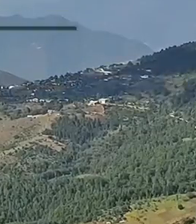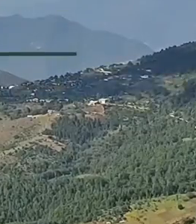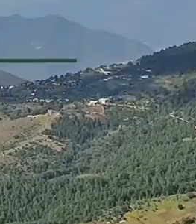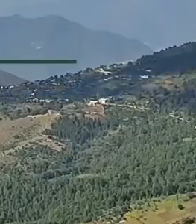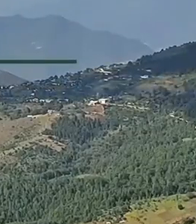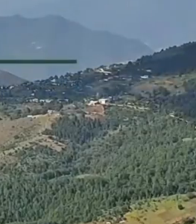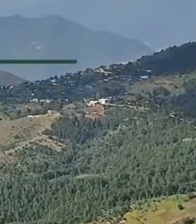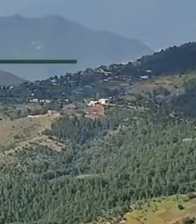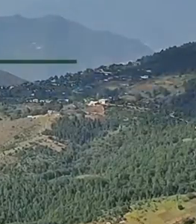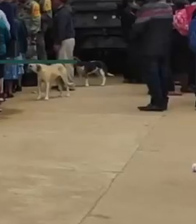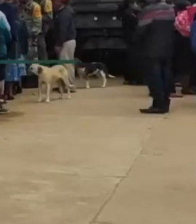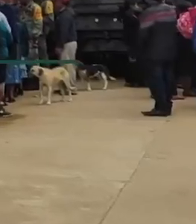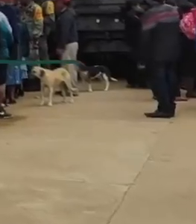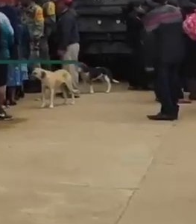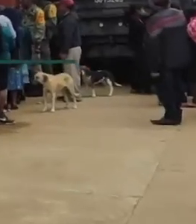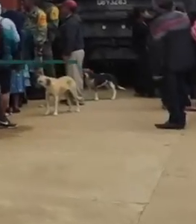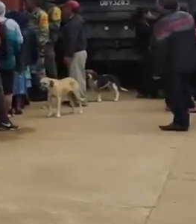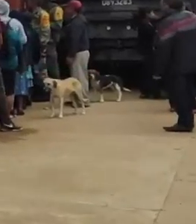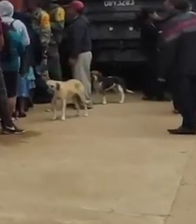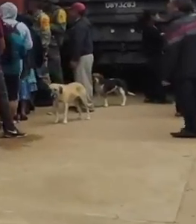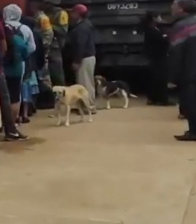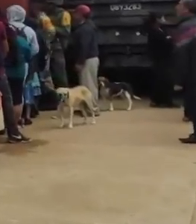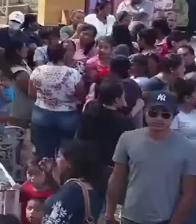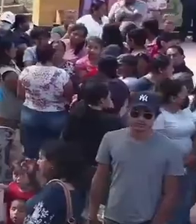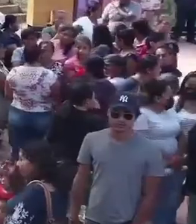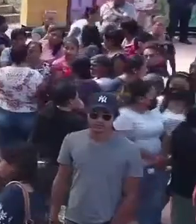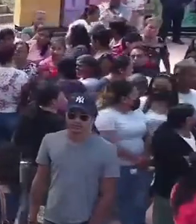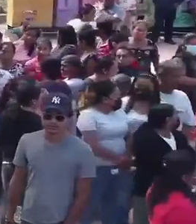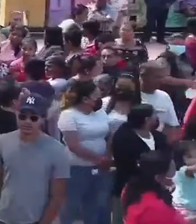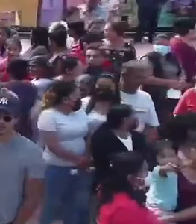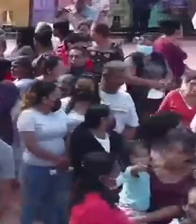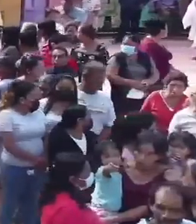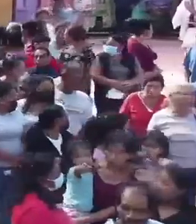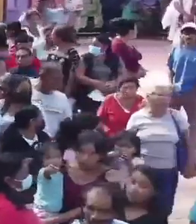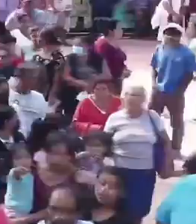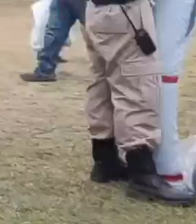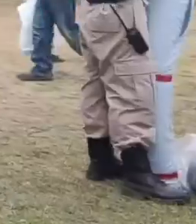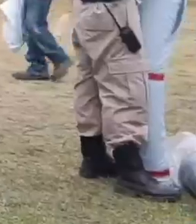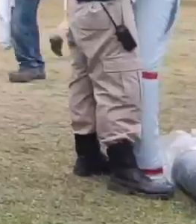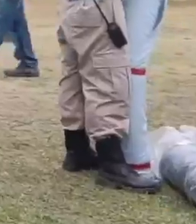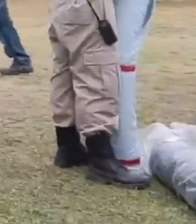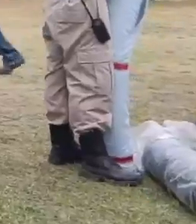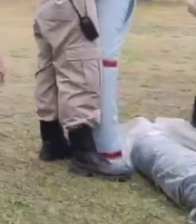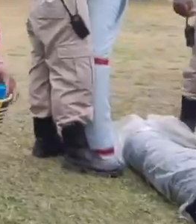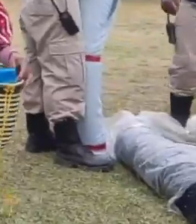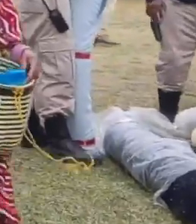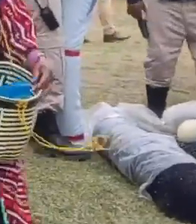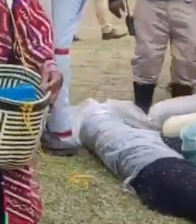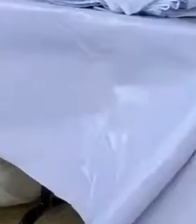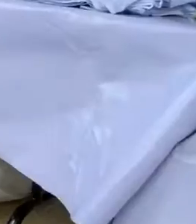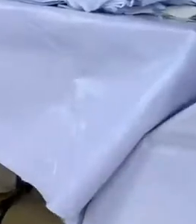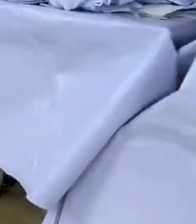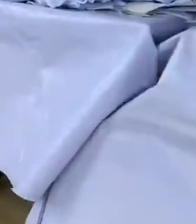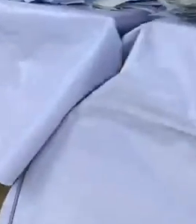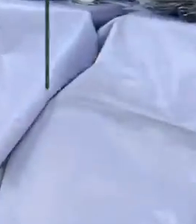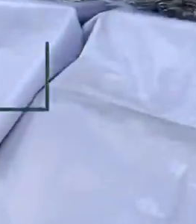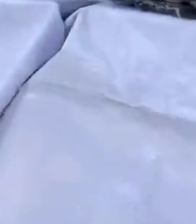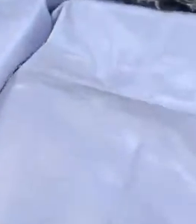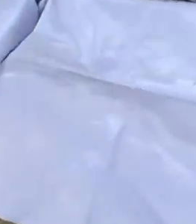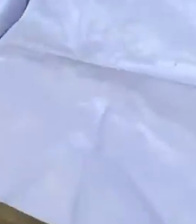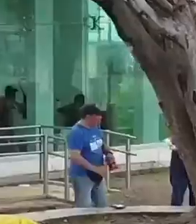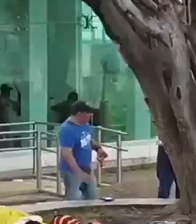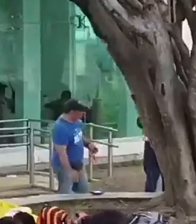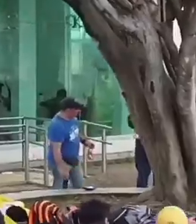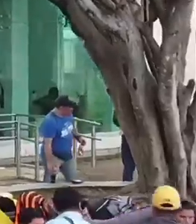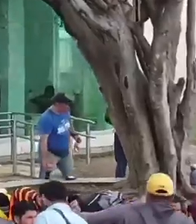Posteriormente se visitó Oaxaca. En esa entidad, la gente llegó desde muy temprano para recibir los bienes de forma gratuita. Fueron más